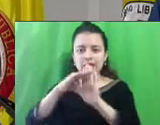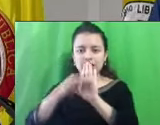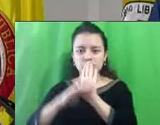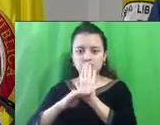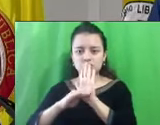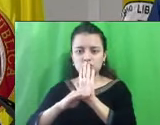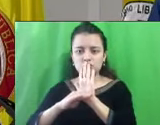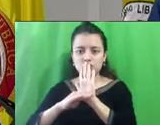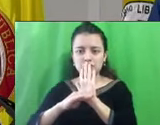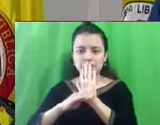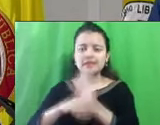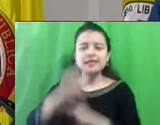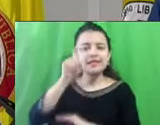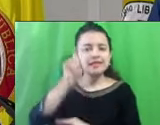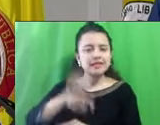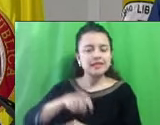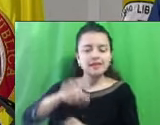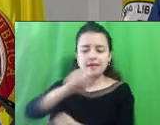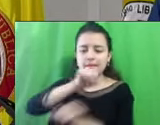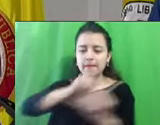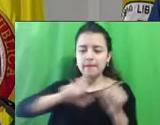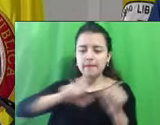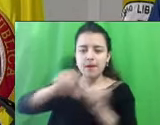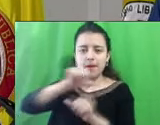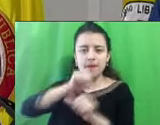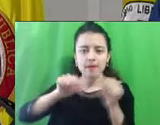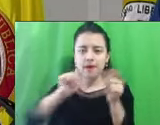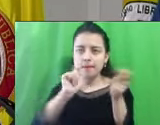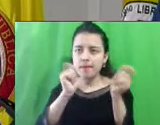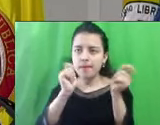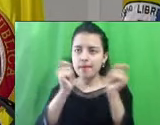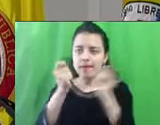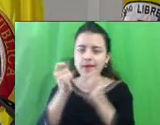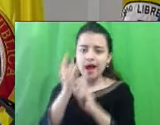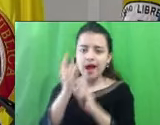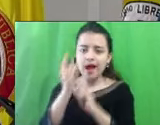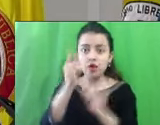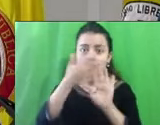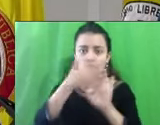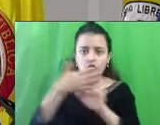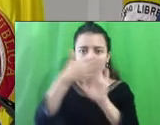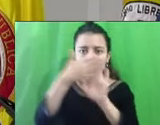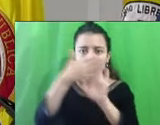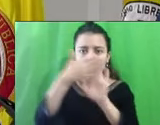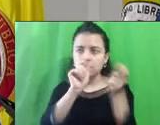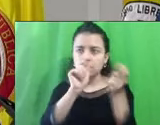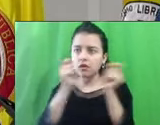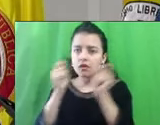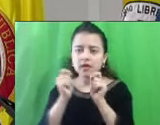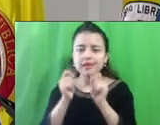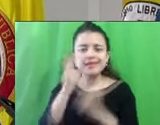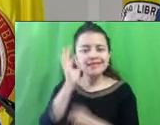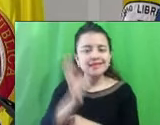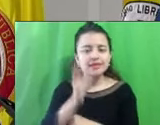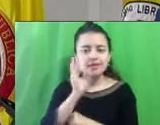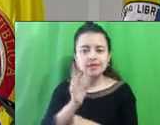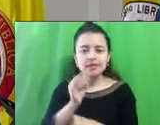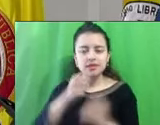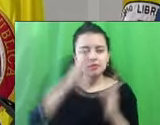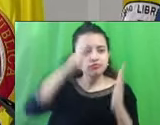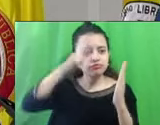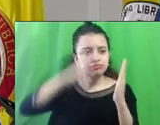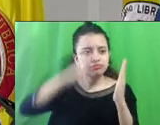complementamos actos administrativos, también los formatos del procedimiento de contratación y finalmente se busca la